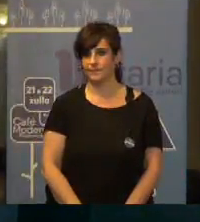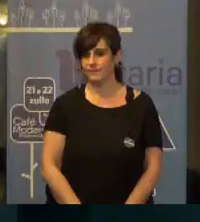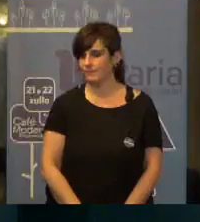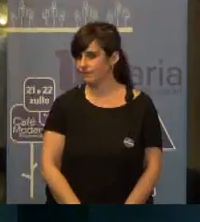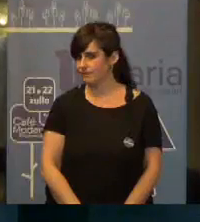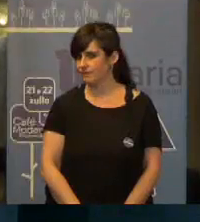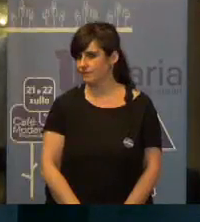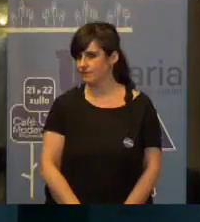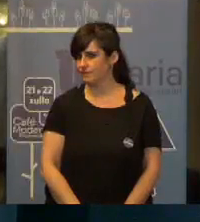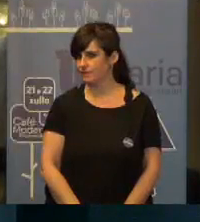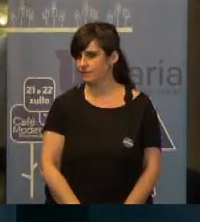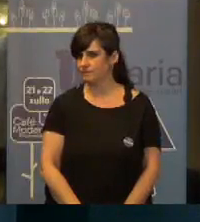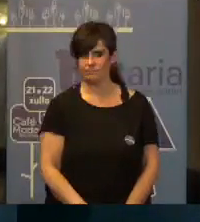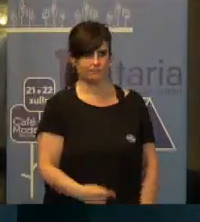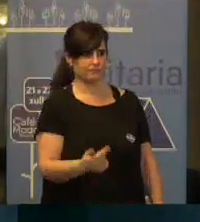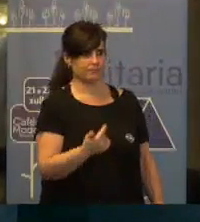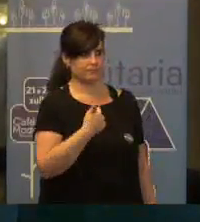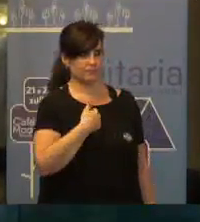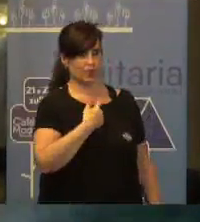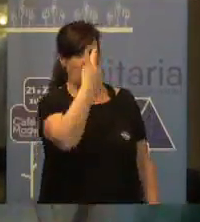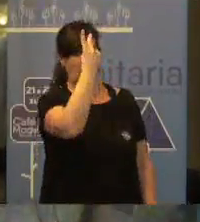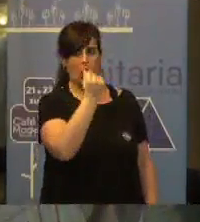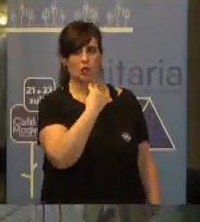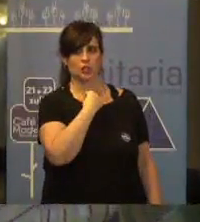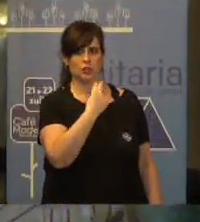Levo 2 días sin falar.